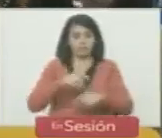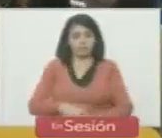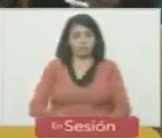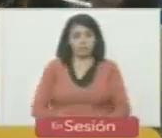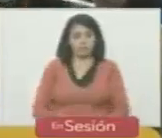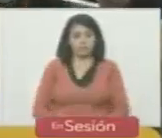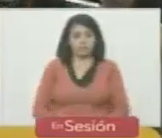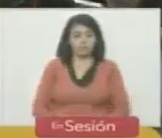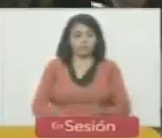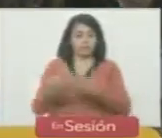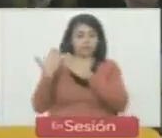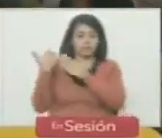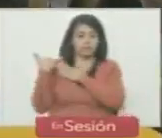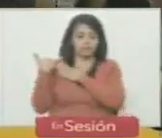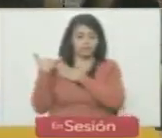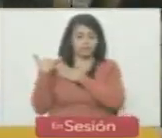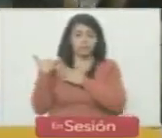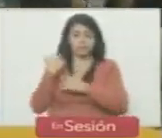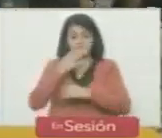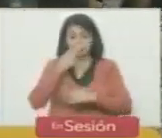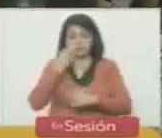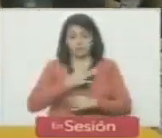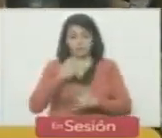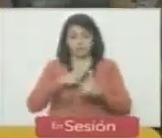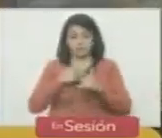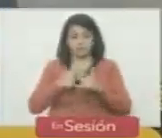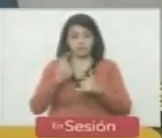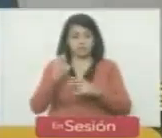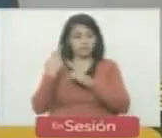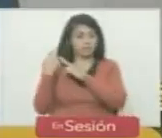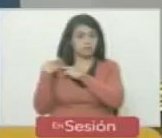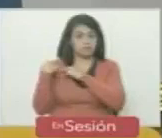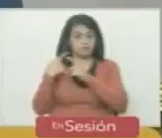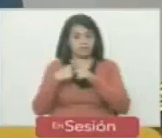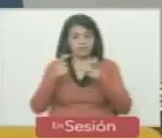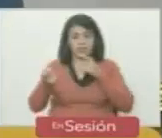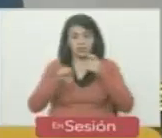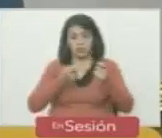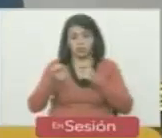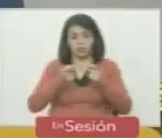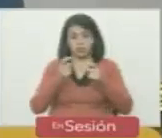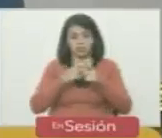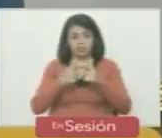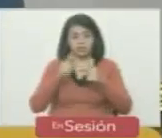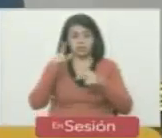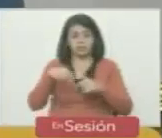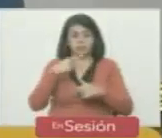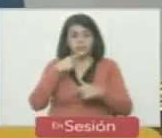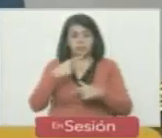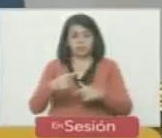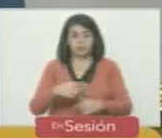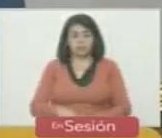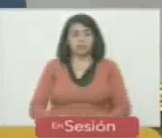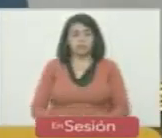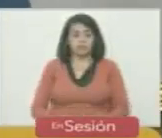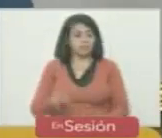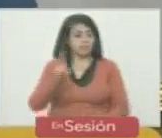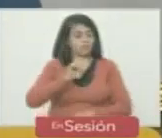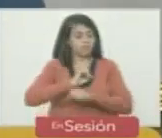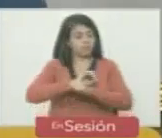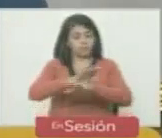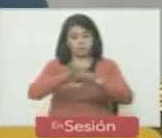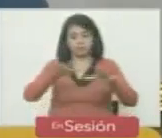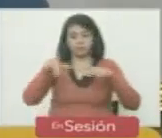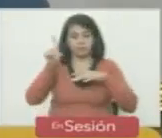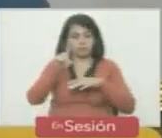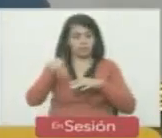puedan asumir de manera real y responsable el control y la no proliferación